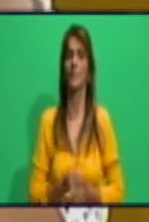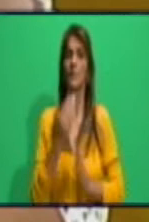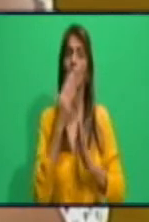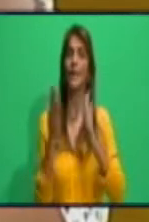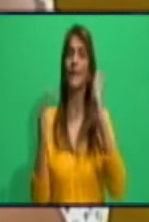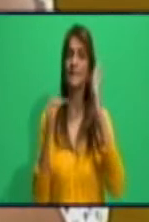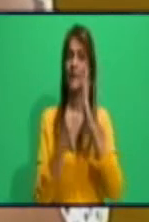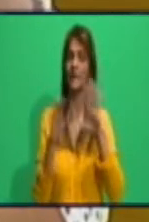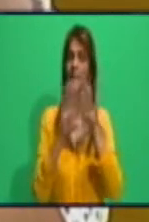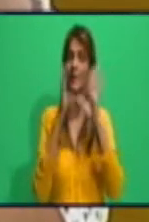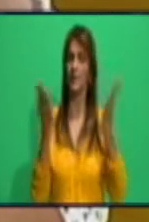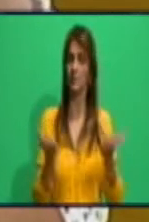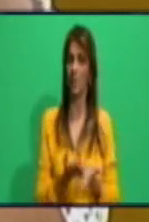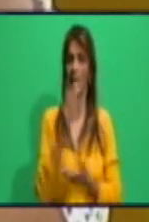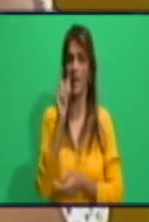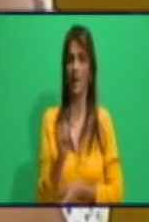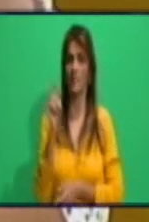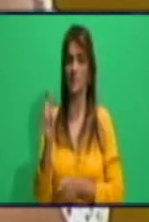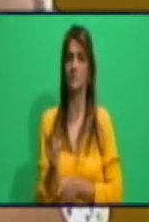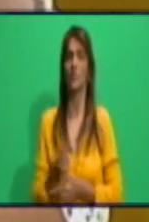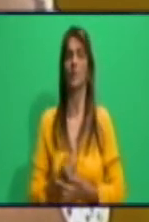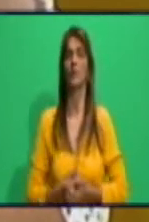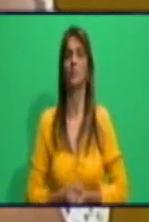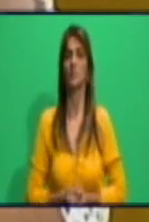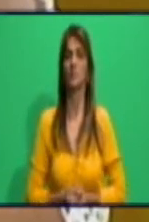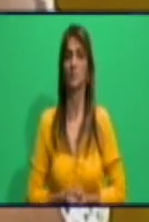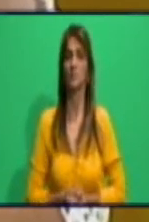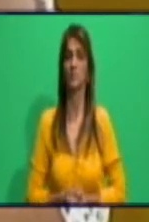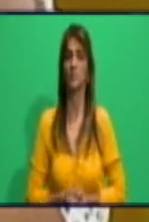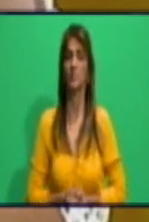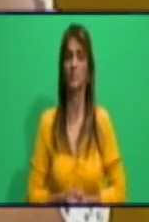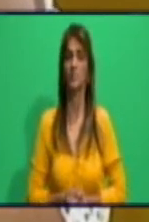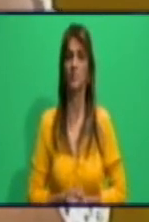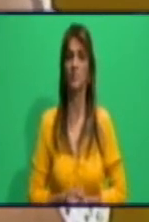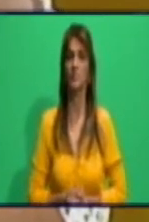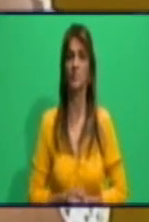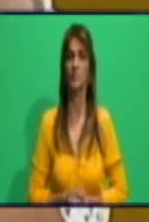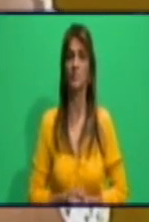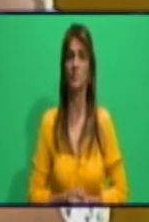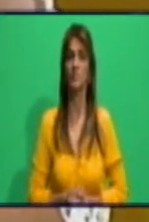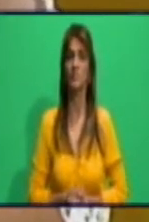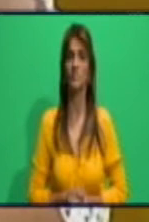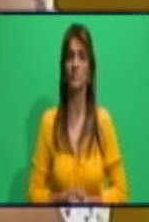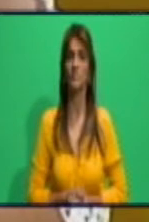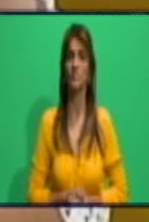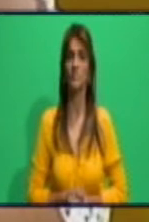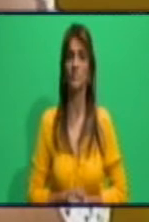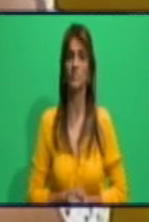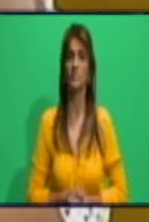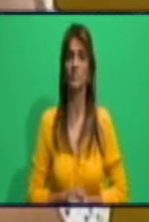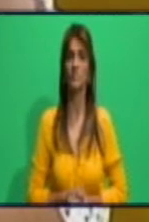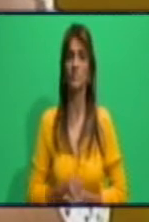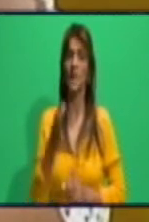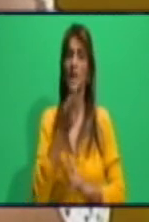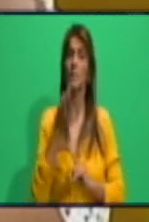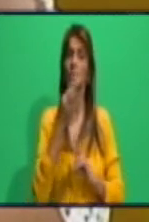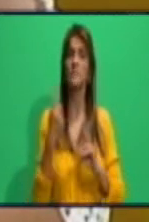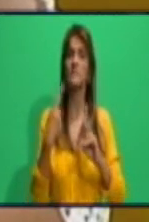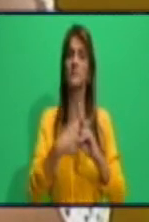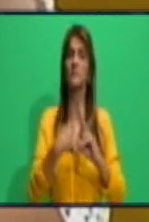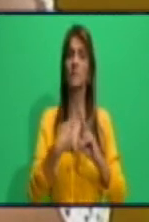para todo el que nos acompaña en este estudio y todos los televidentes de la provincia Granma. El municipio de Bayamo, con